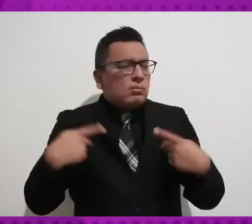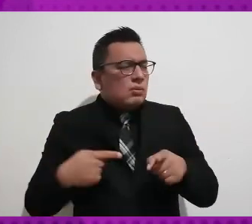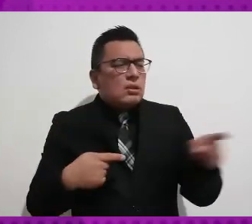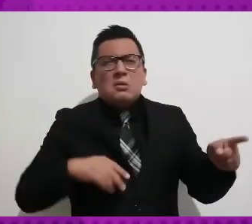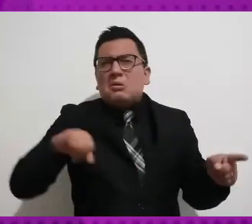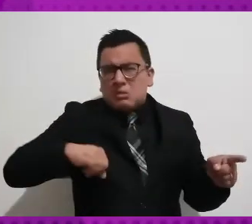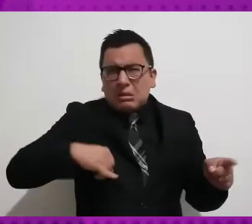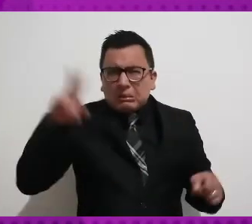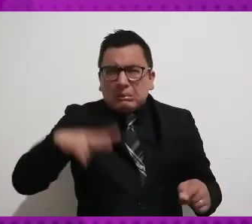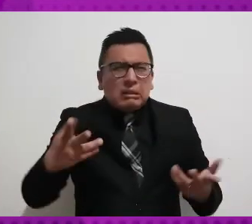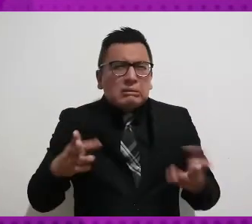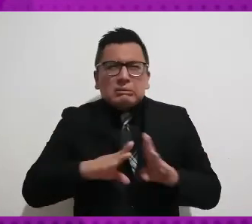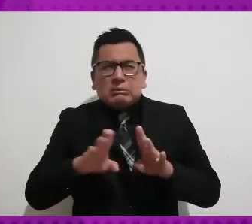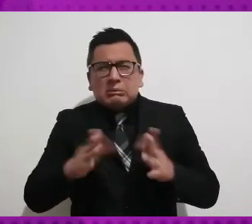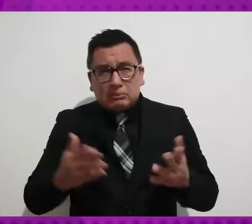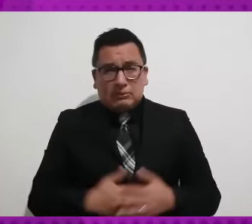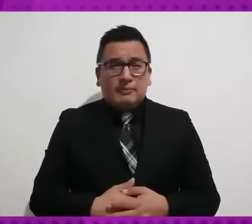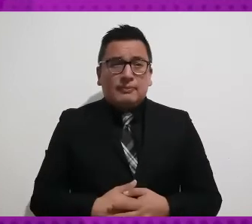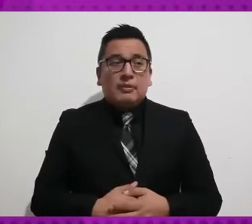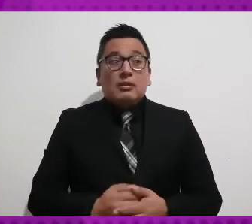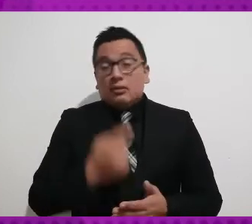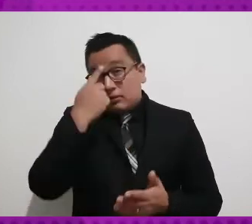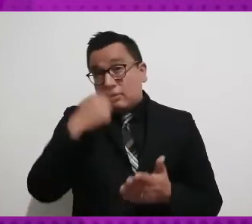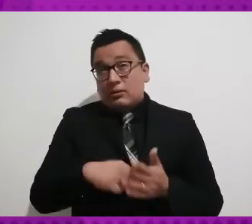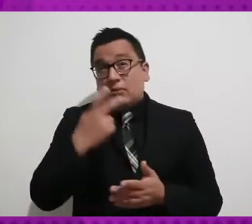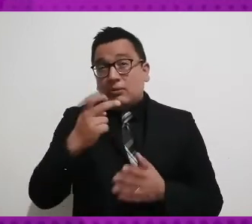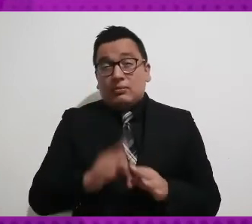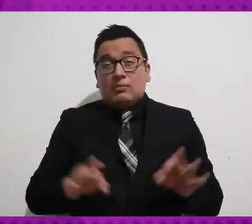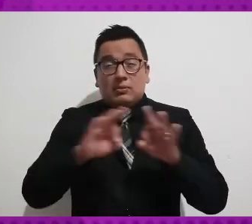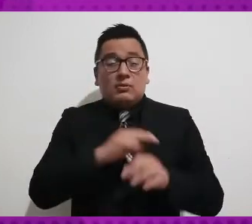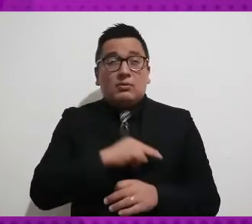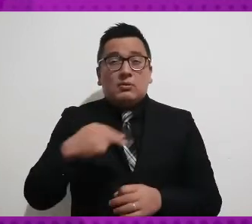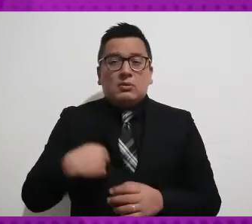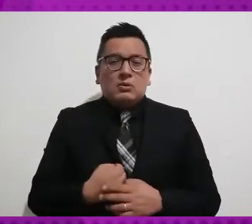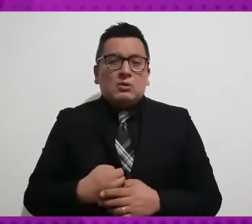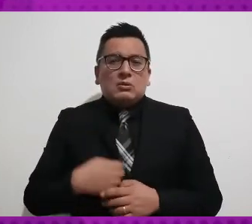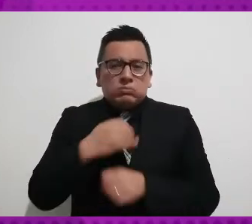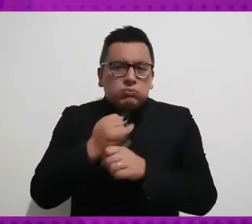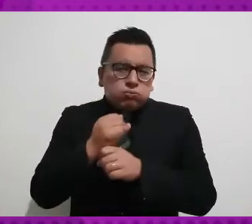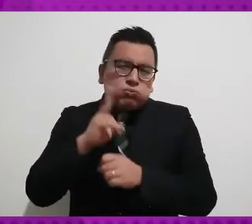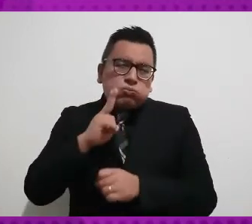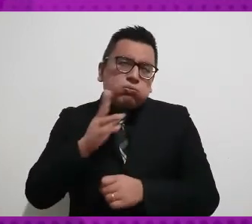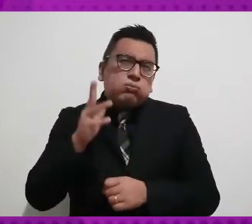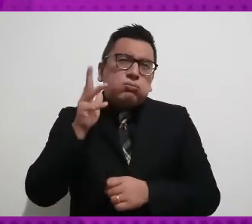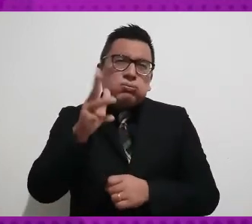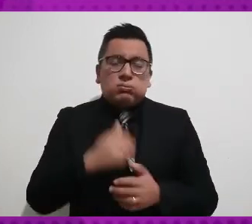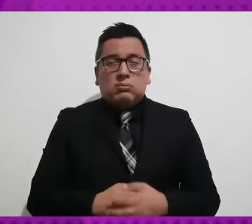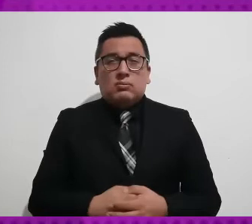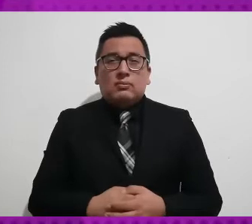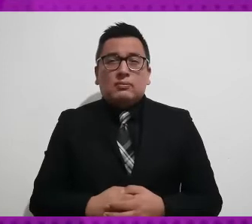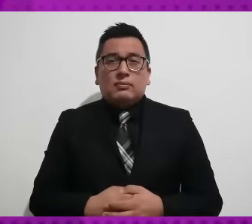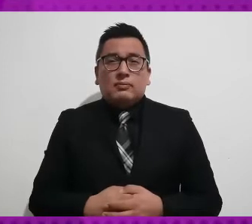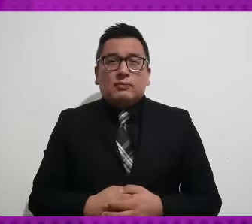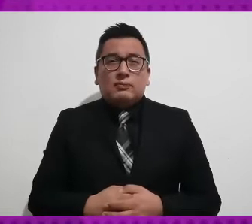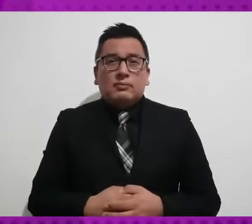ahí podemos hacer una buena sinergia. Creo que eso sí es algo que valdría la pena explorar hacia el futuro. Me